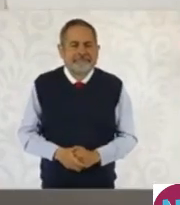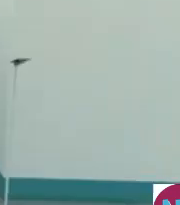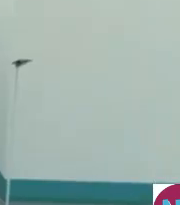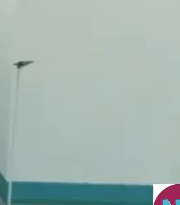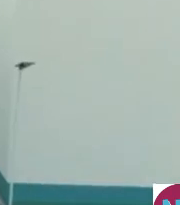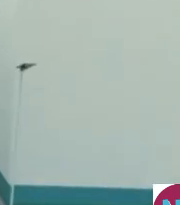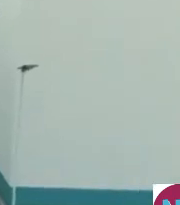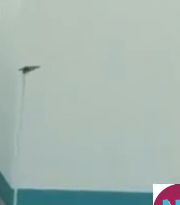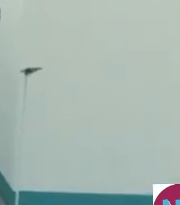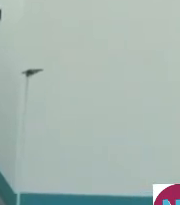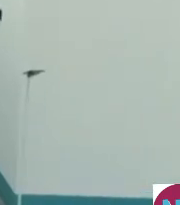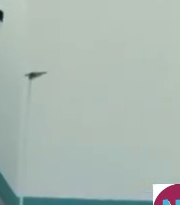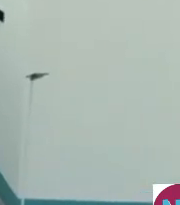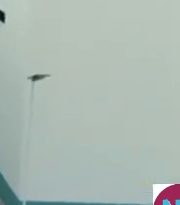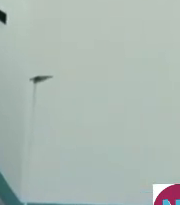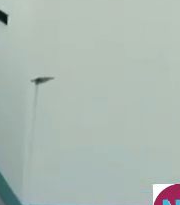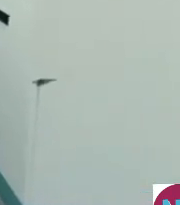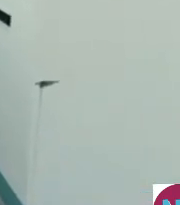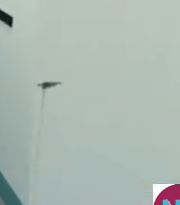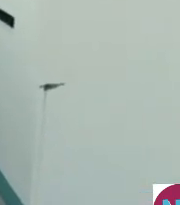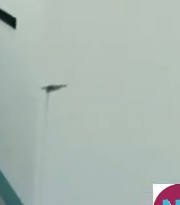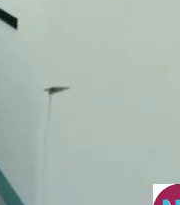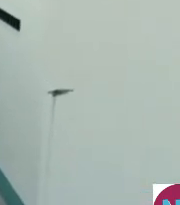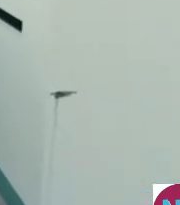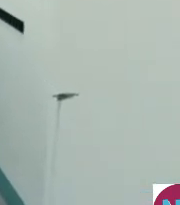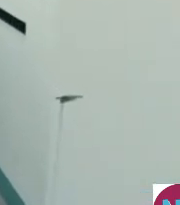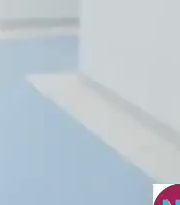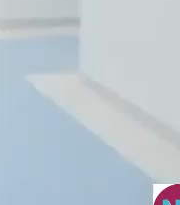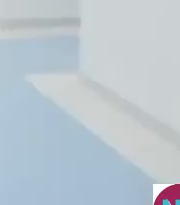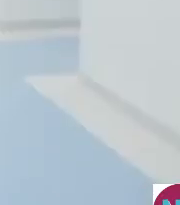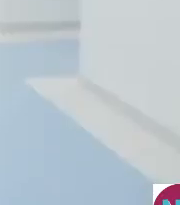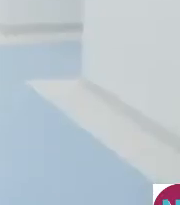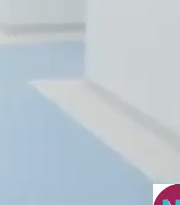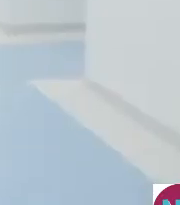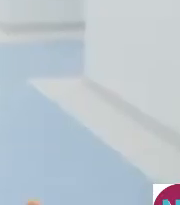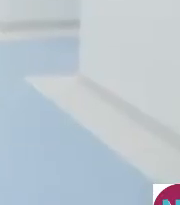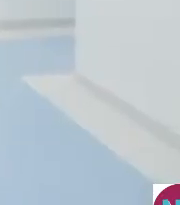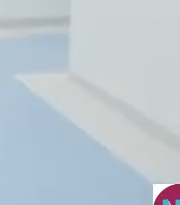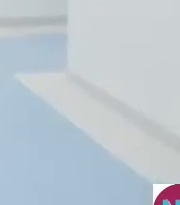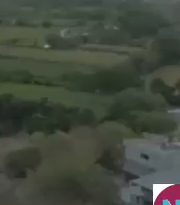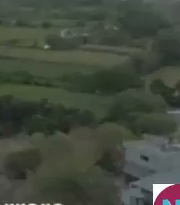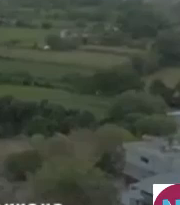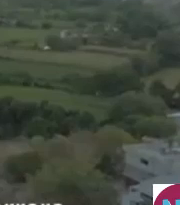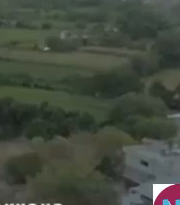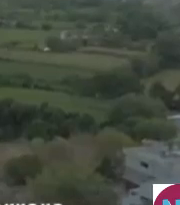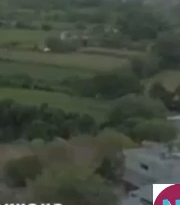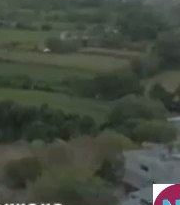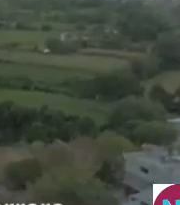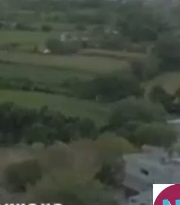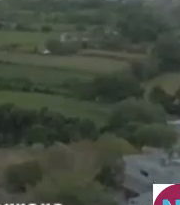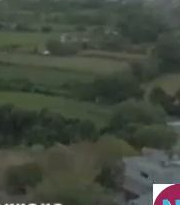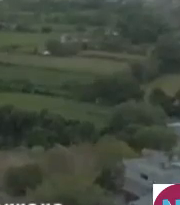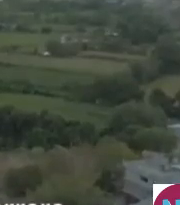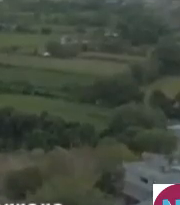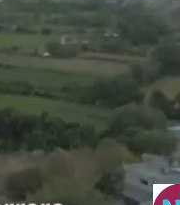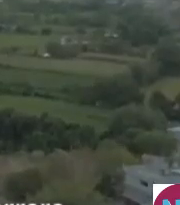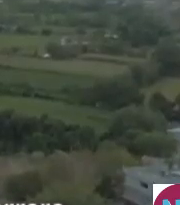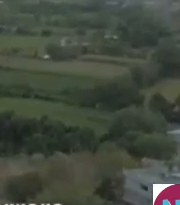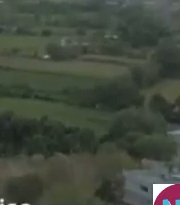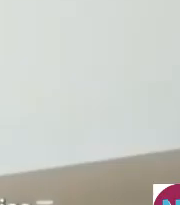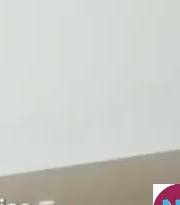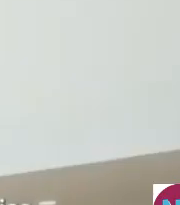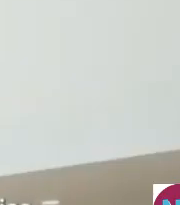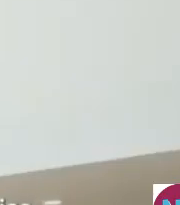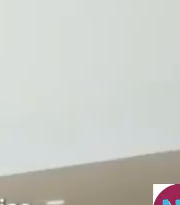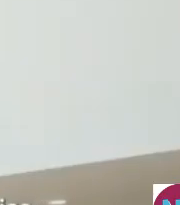Este hospital, pues es algo increíble, como que yo no pensé vivir esto. En lo más profundo de la montaña de